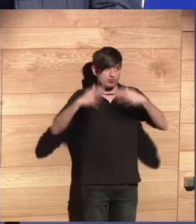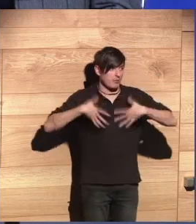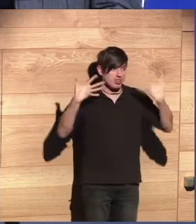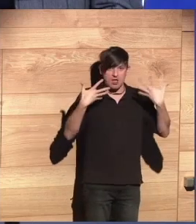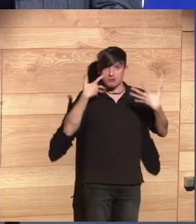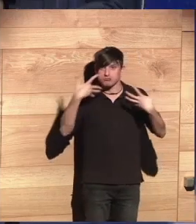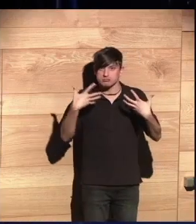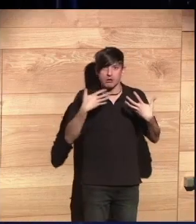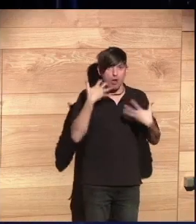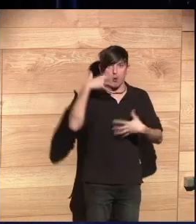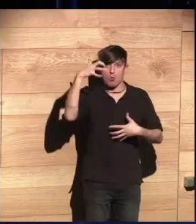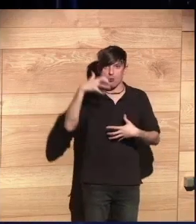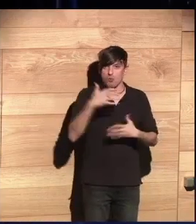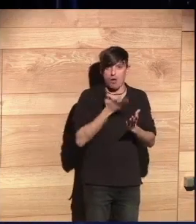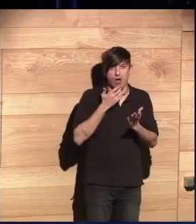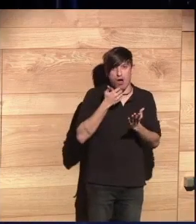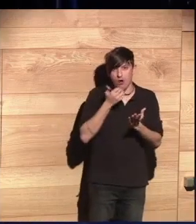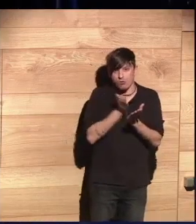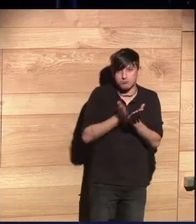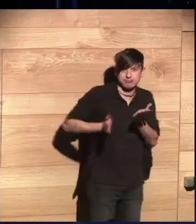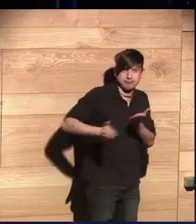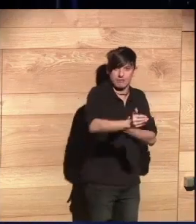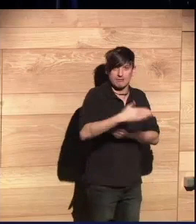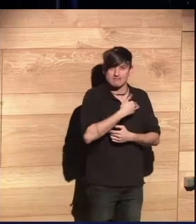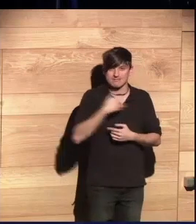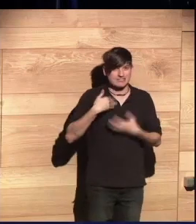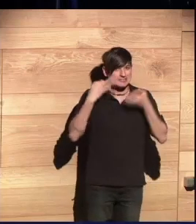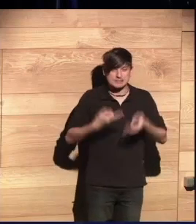salirse del camino ya andado.